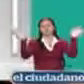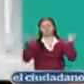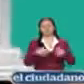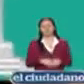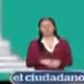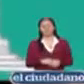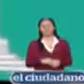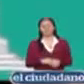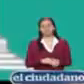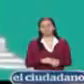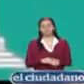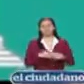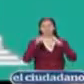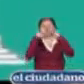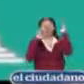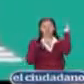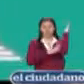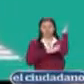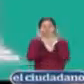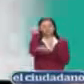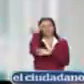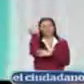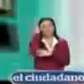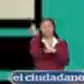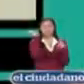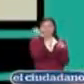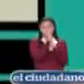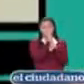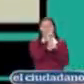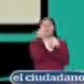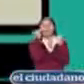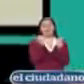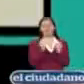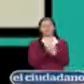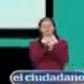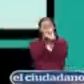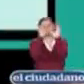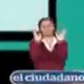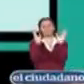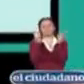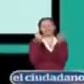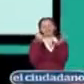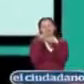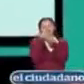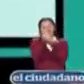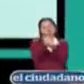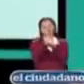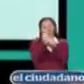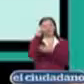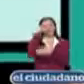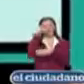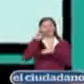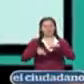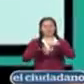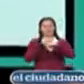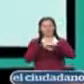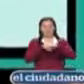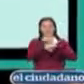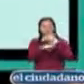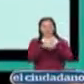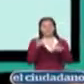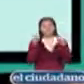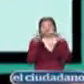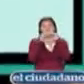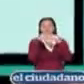mayor cantidad. Proyectos de innovación como este ahora se cristalizan gracias al aporte del gobierno nacional, el cual